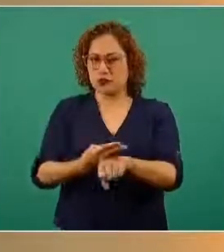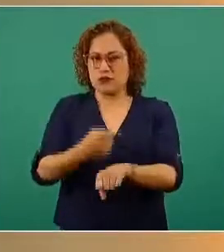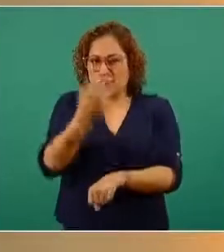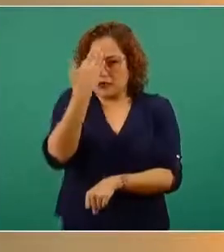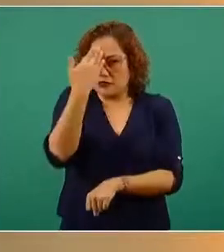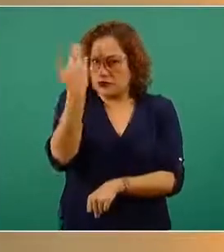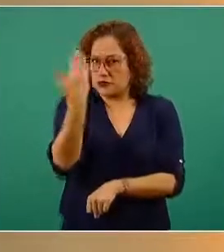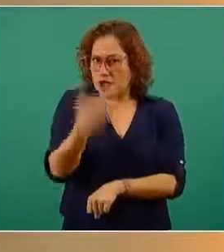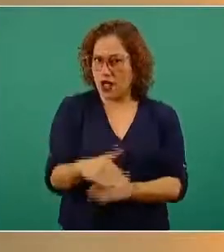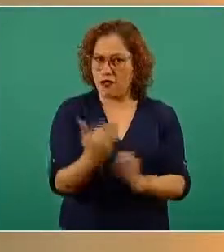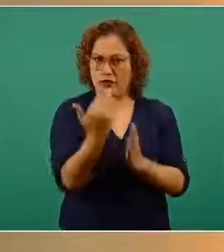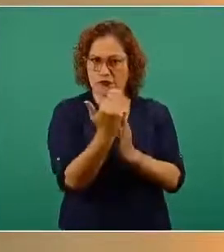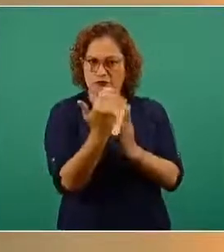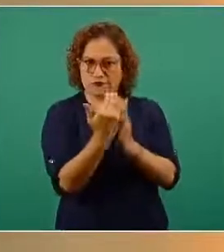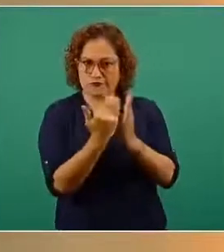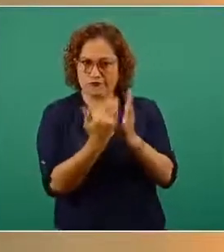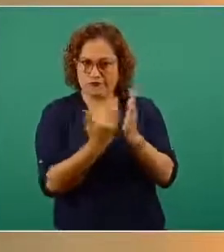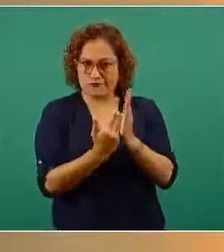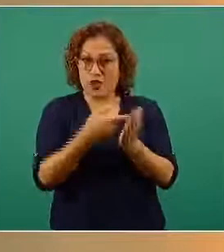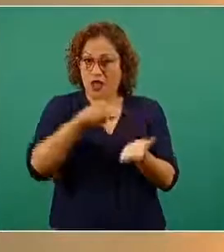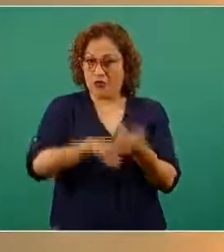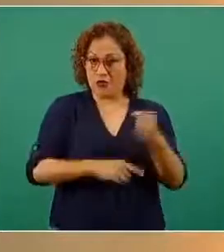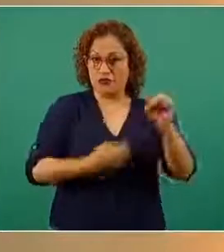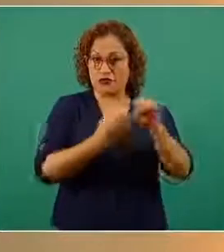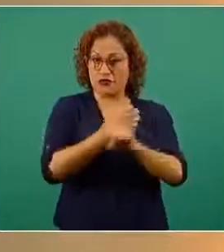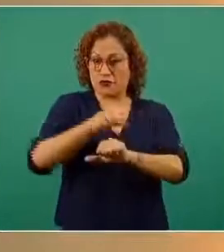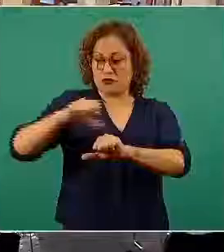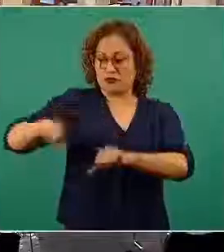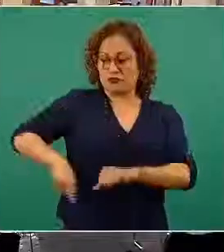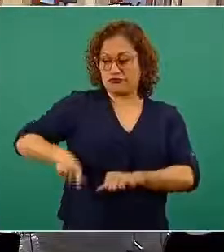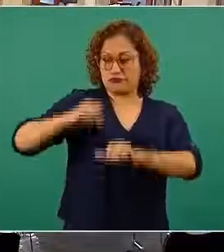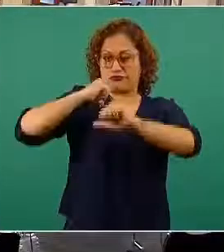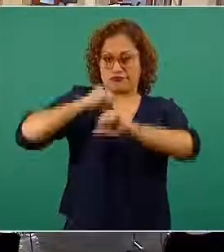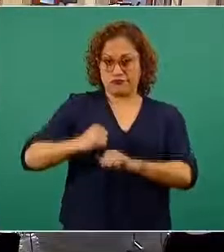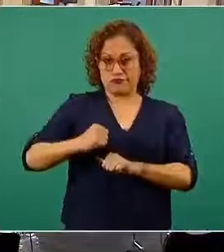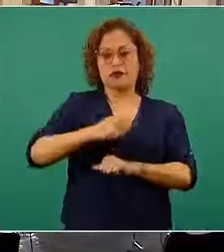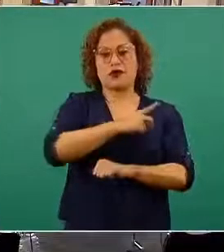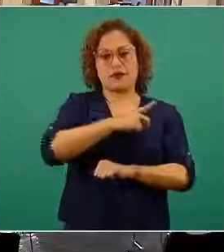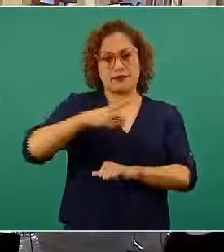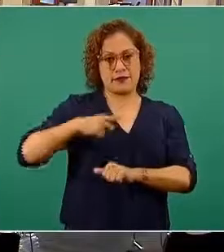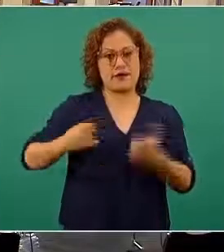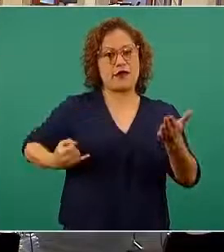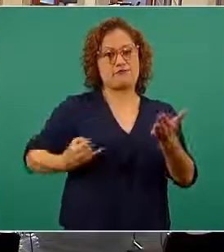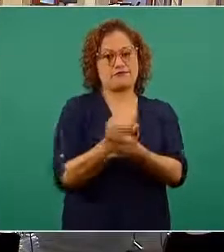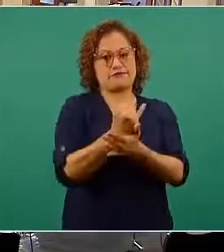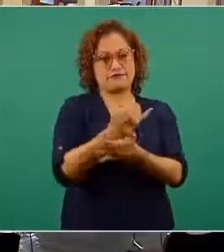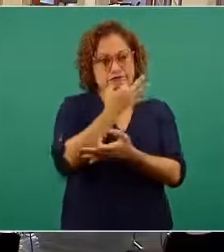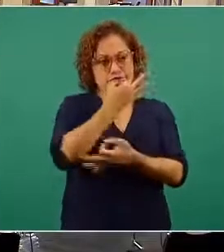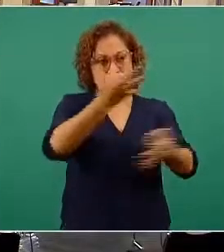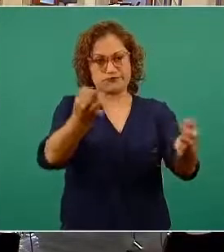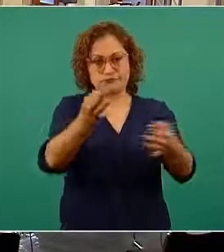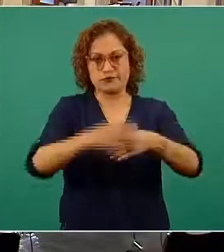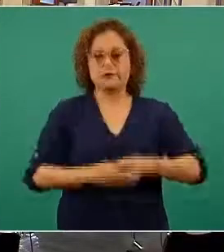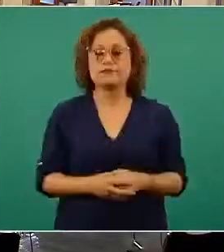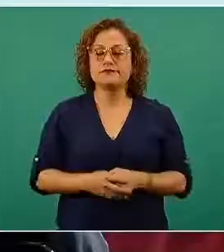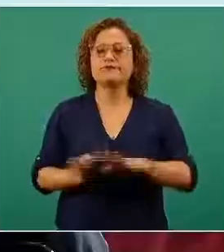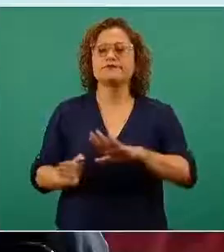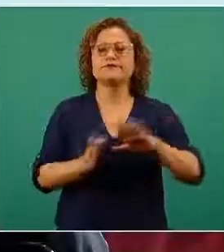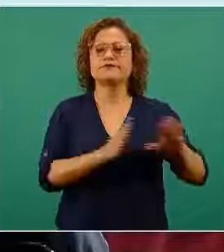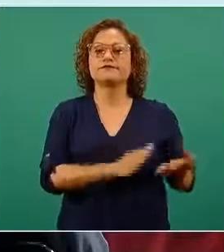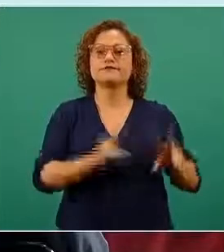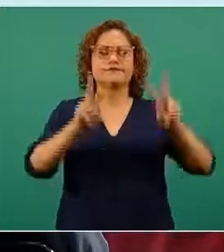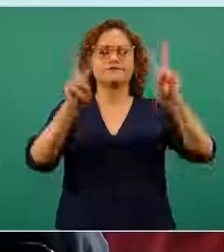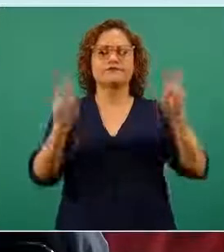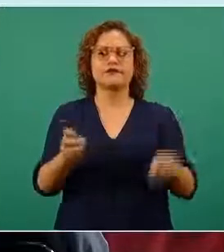estatal ejerce su autoridad administrativa. Muy bien, vamos a hablar de vacunas. Segundo